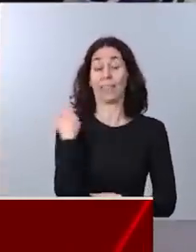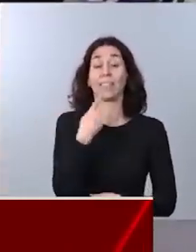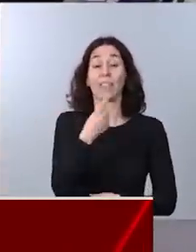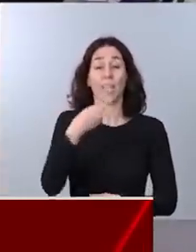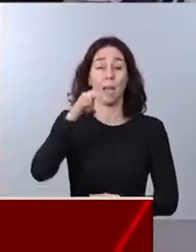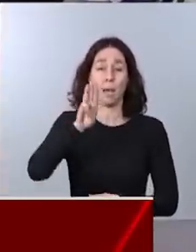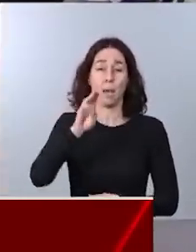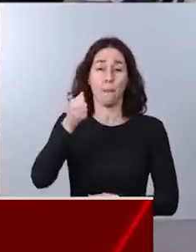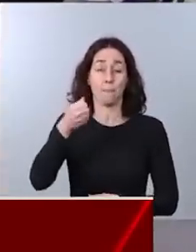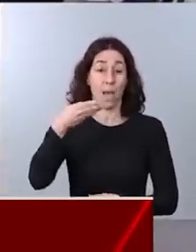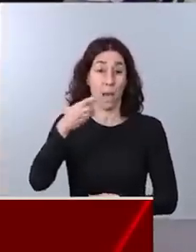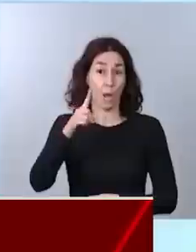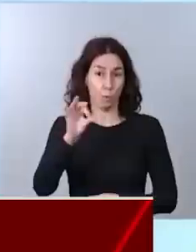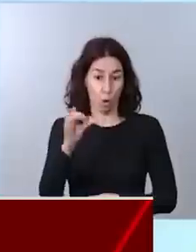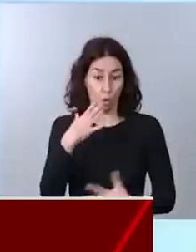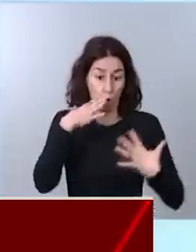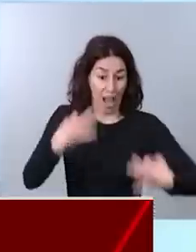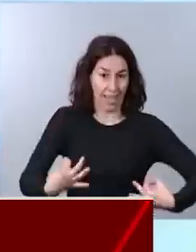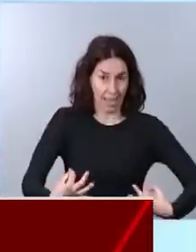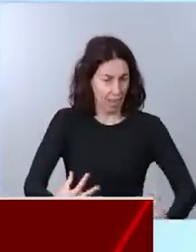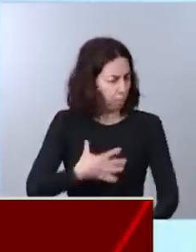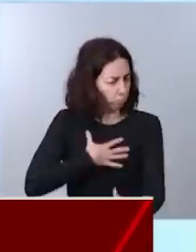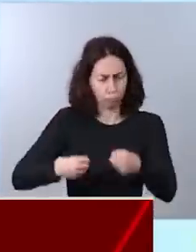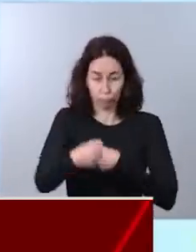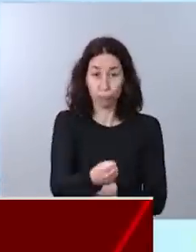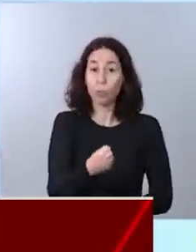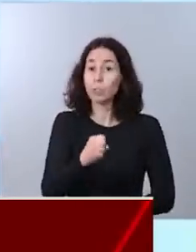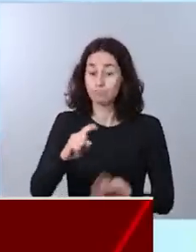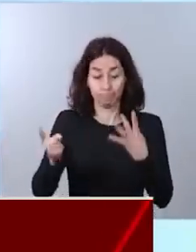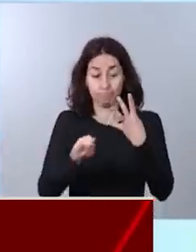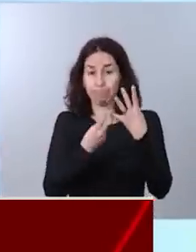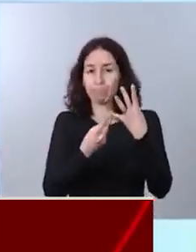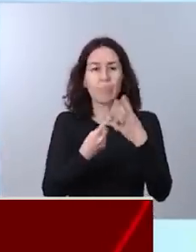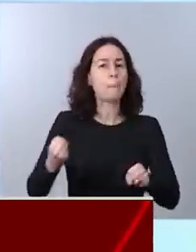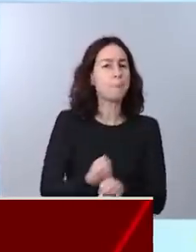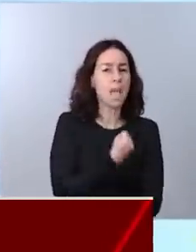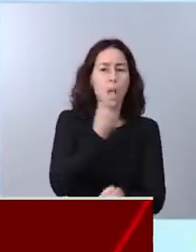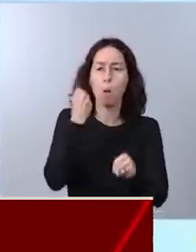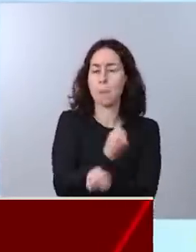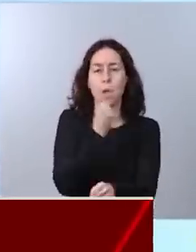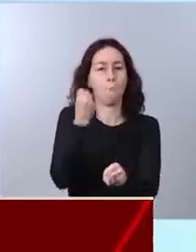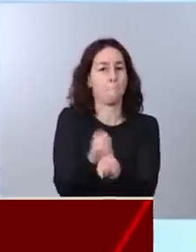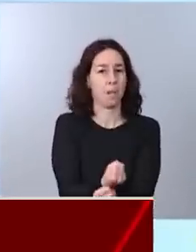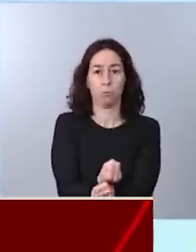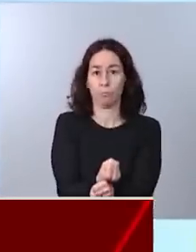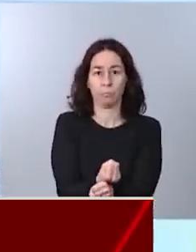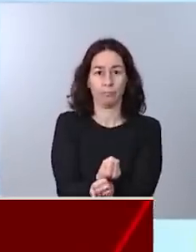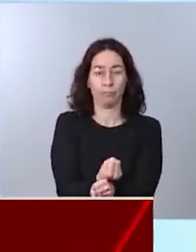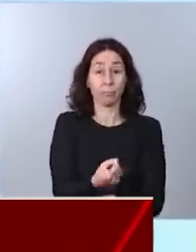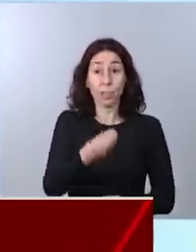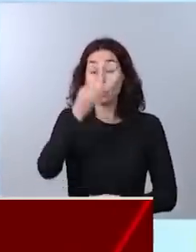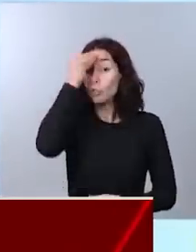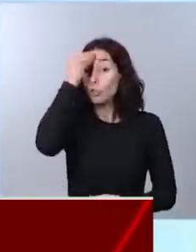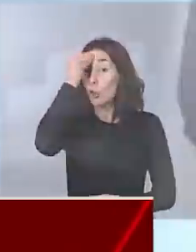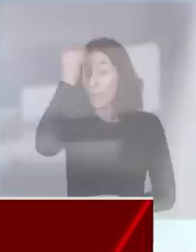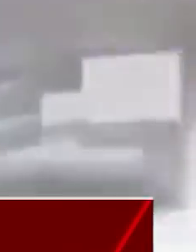para poderlos ir soltando, pedir la competencia que ya ha sido transferida, de control de las prisiones para poderlos soltar y medidas de corte comunista